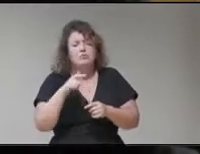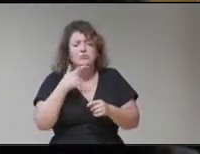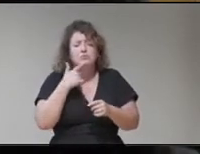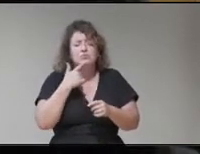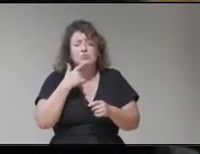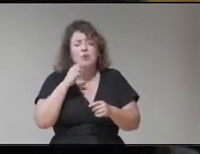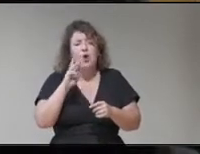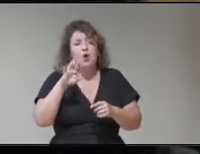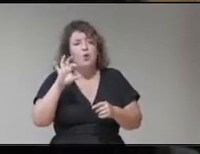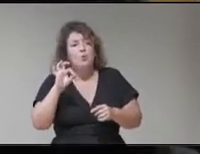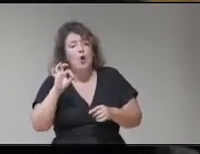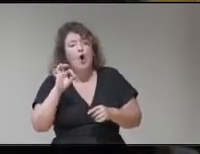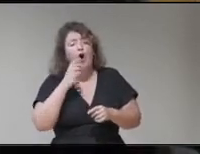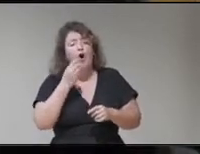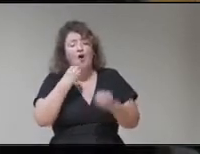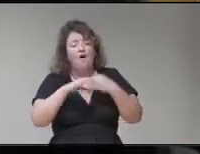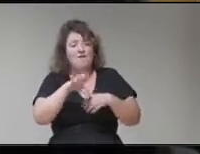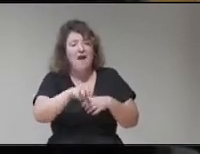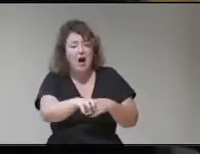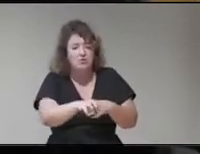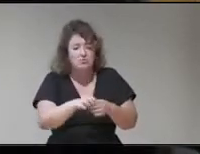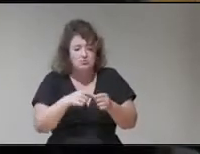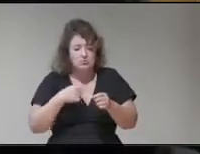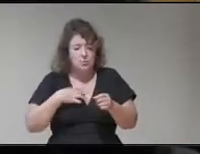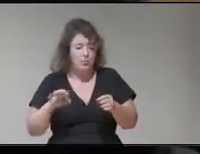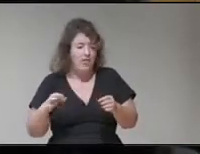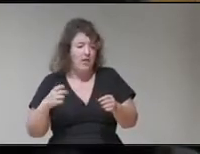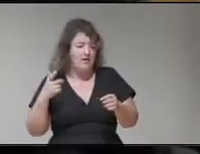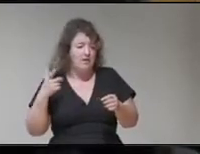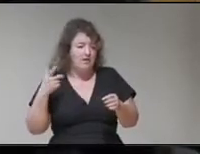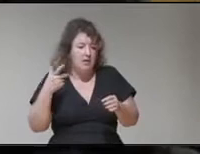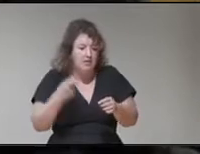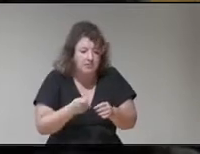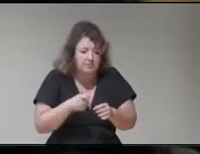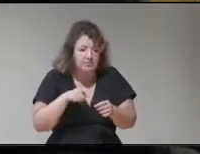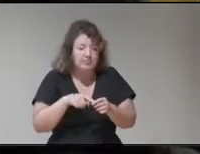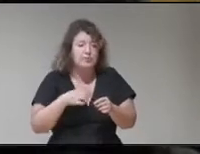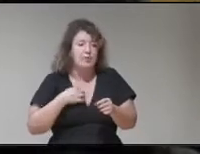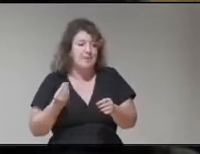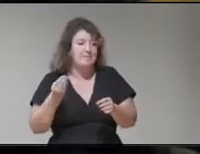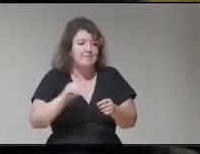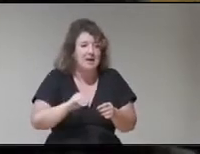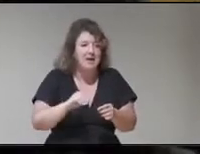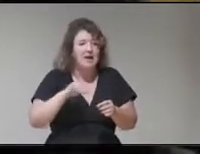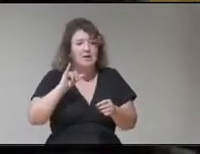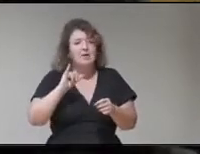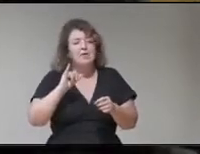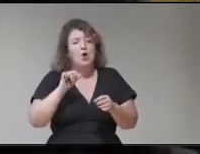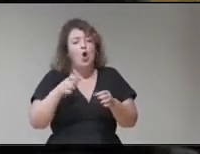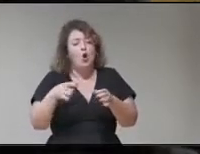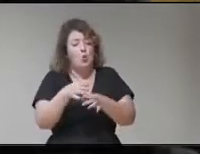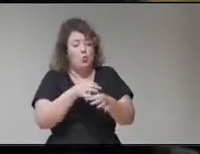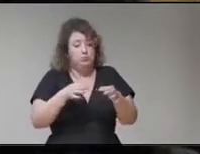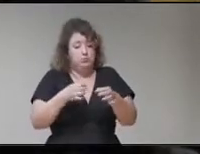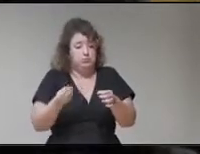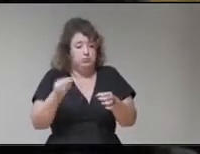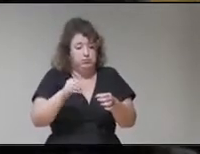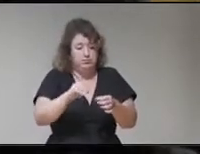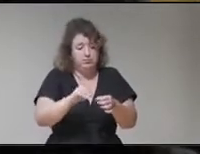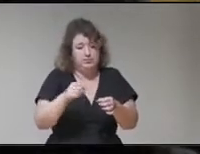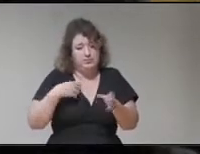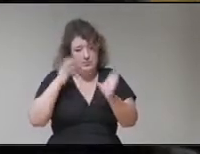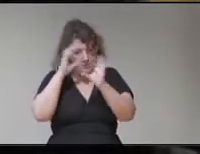profagos serán inducibles? Bueno, sabíamos que eran inducibles porque cuando nosotros añadíamos mitomicina C a los cultivos, estoy hablando para